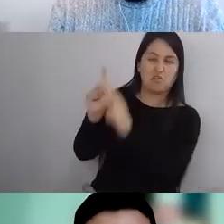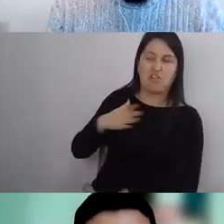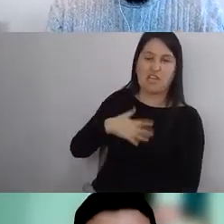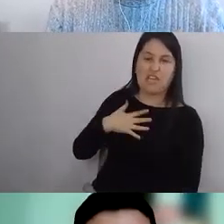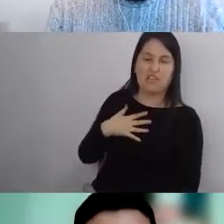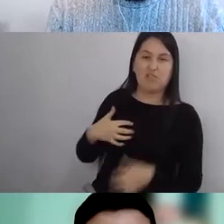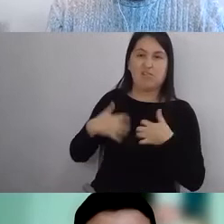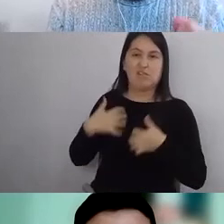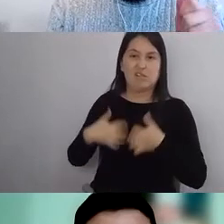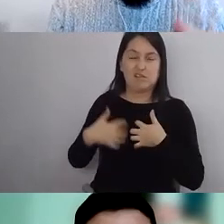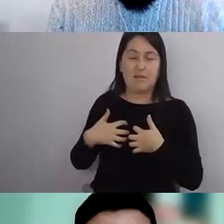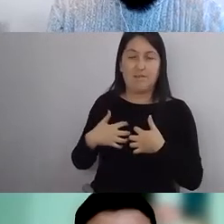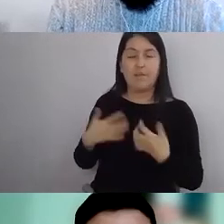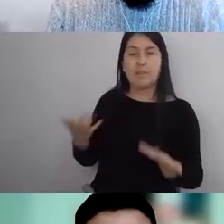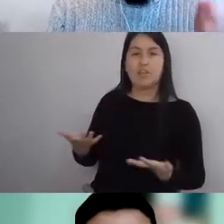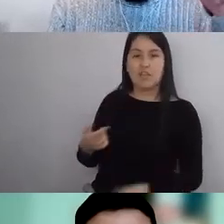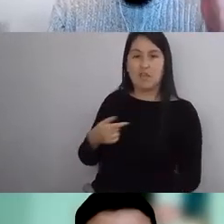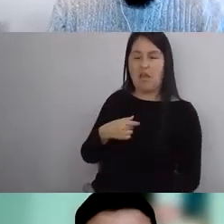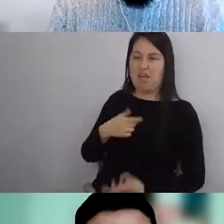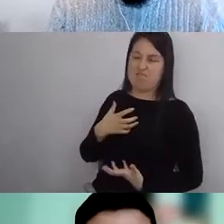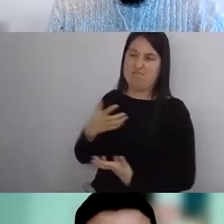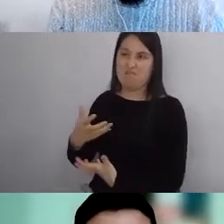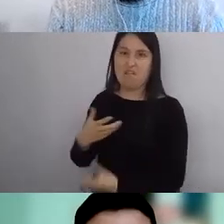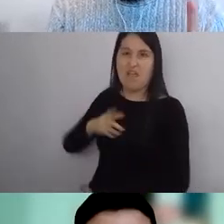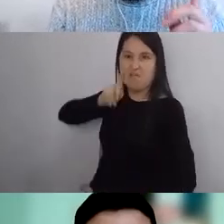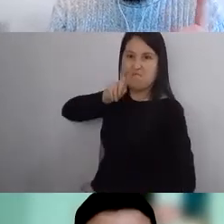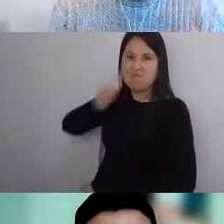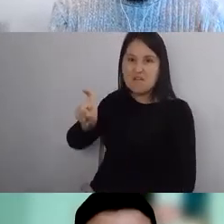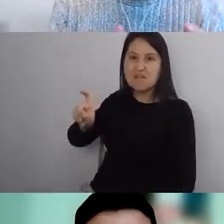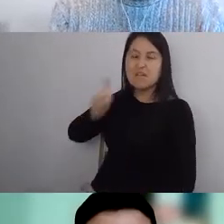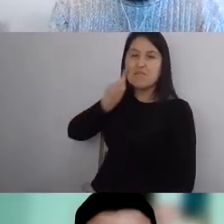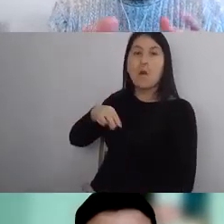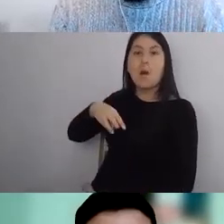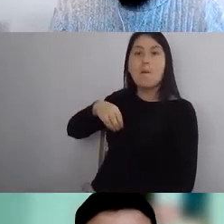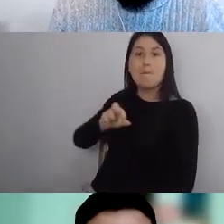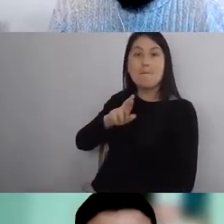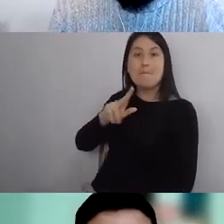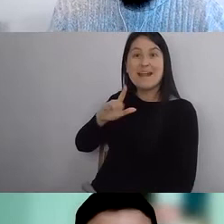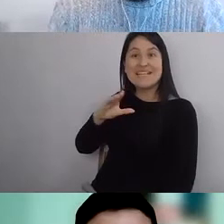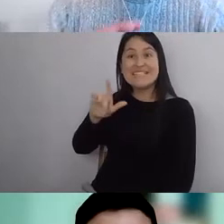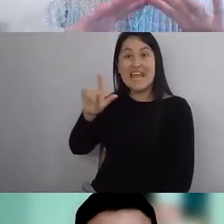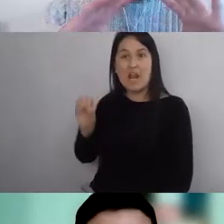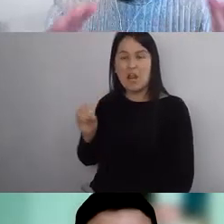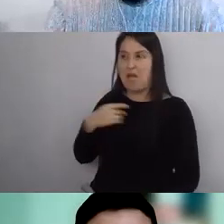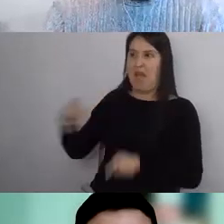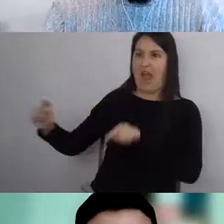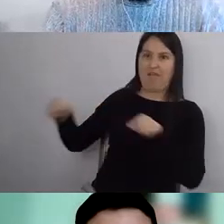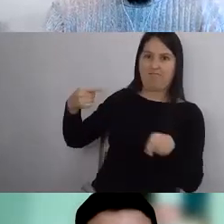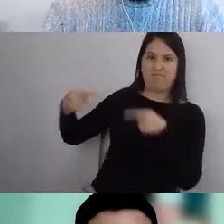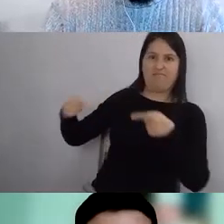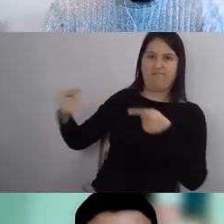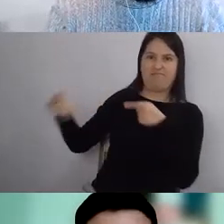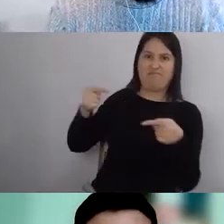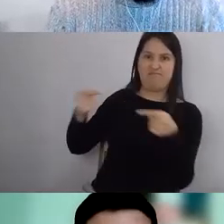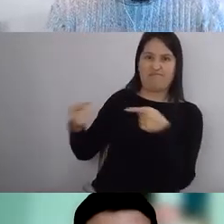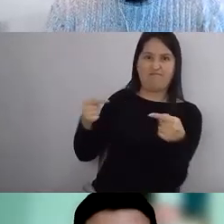Dado esto, Patricio reaccionó mal e insultó a Marcelo, lo que generó que empezaran a discutir. Ahí tenemos un problema, ¿no